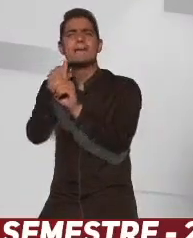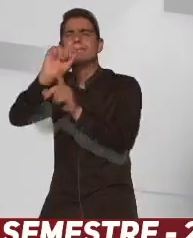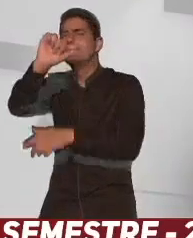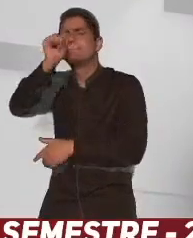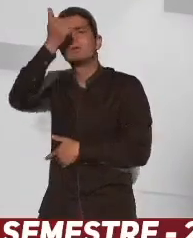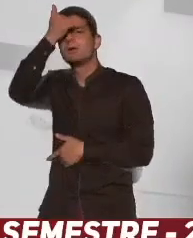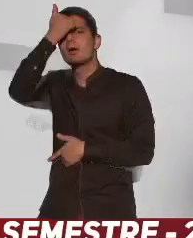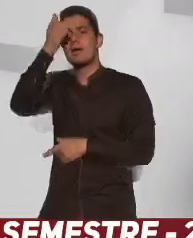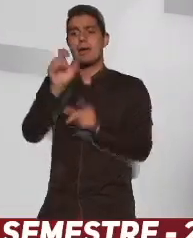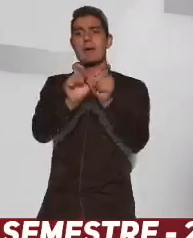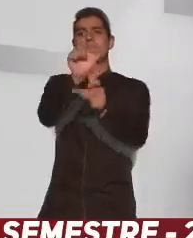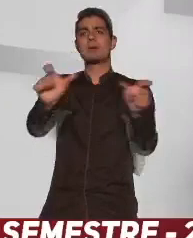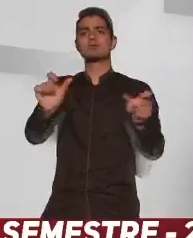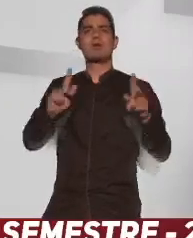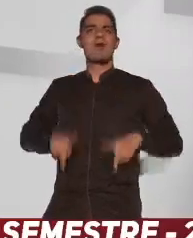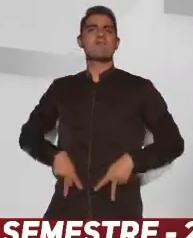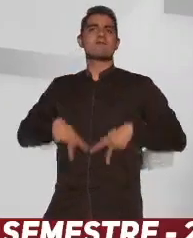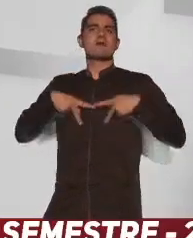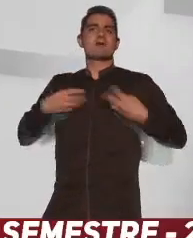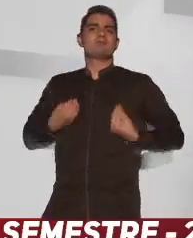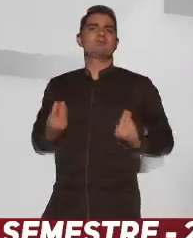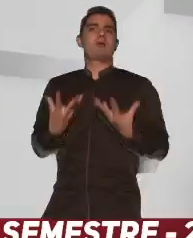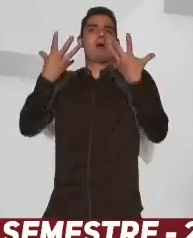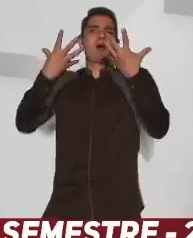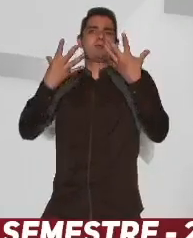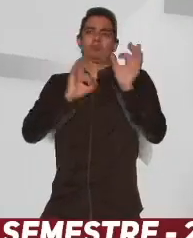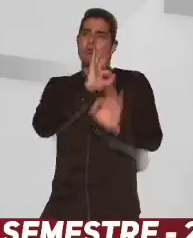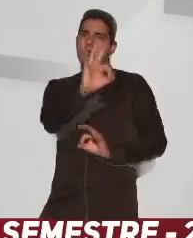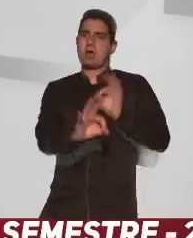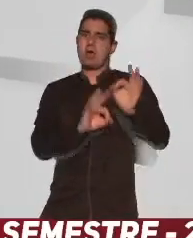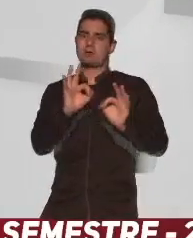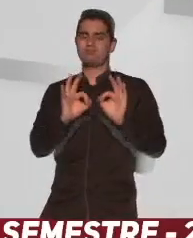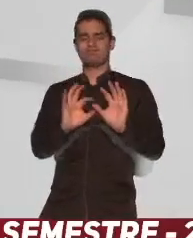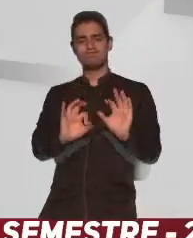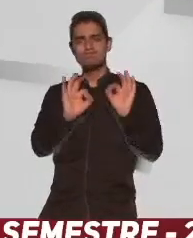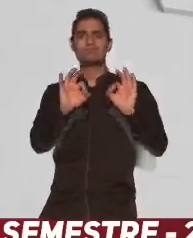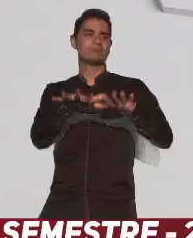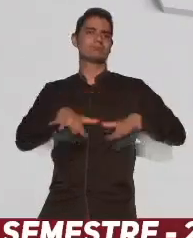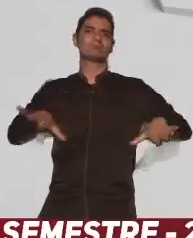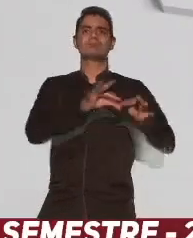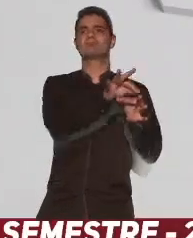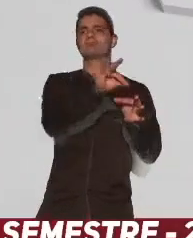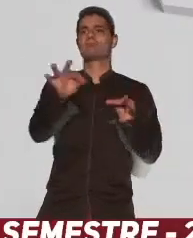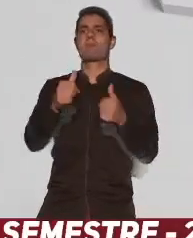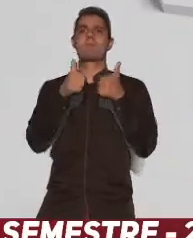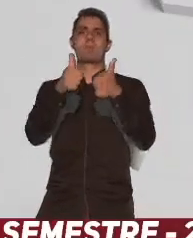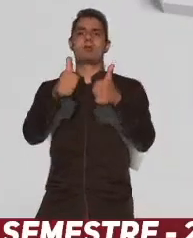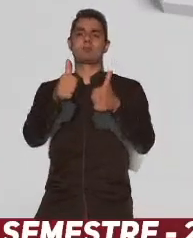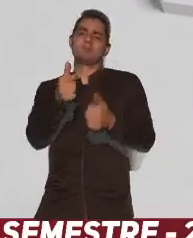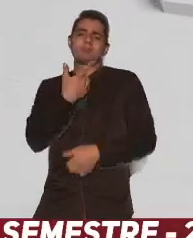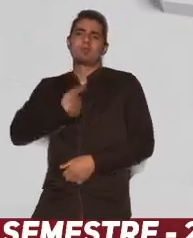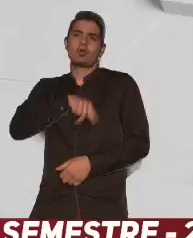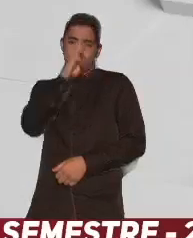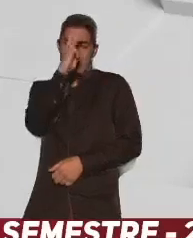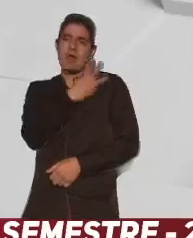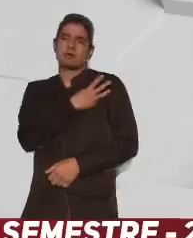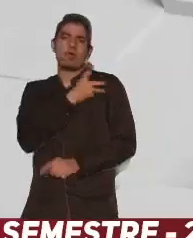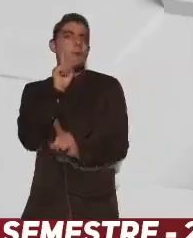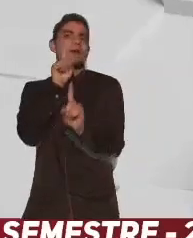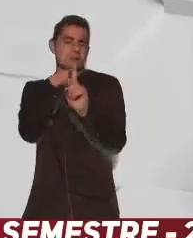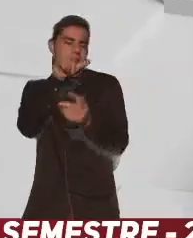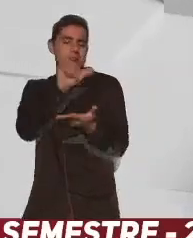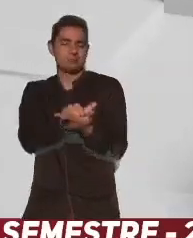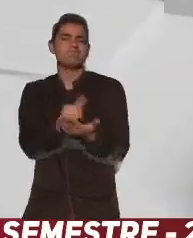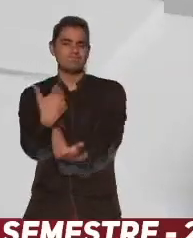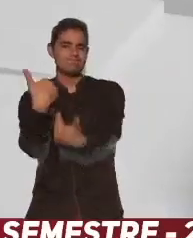y la integridad de los habitantes de estas regiones, razón de ser de los soldados que conformamos nuestro